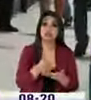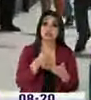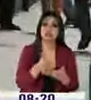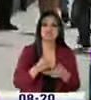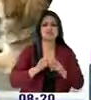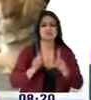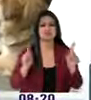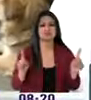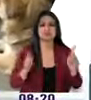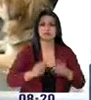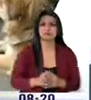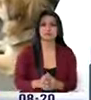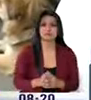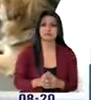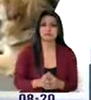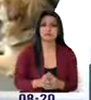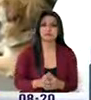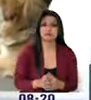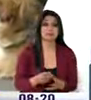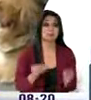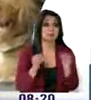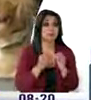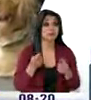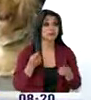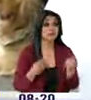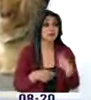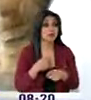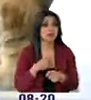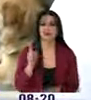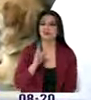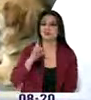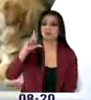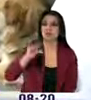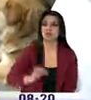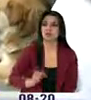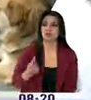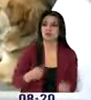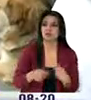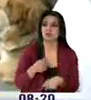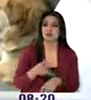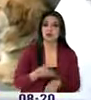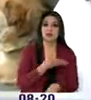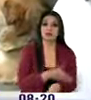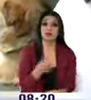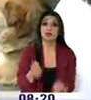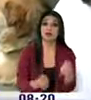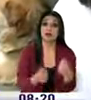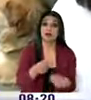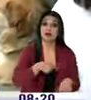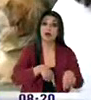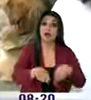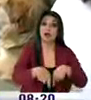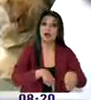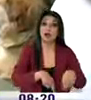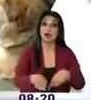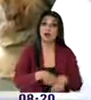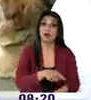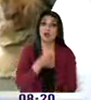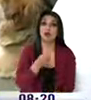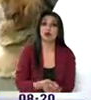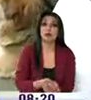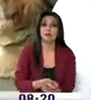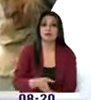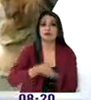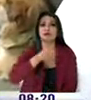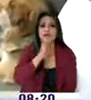son divididas. ¿Ha incrementado su venta? Ha rebajado, porque los carritos pasaban por aquí y pasaban con